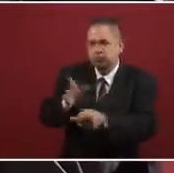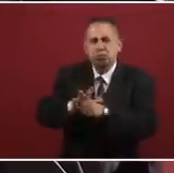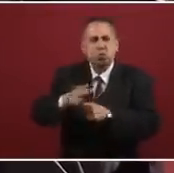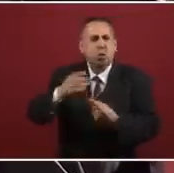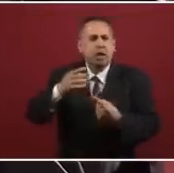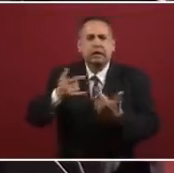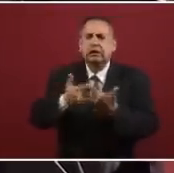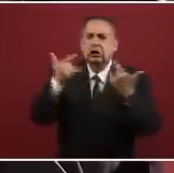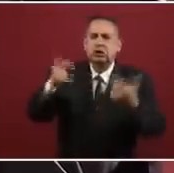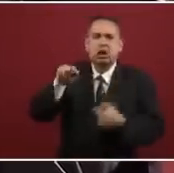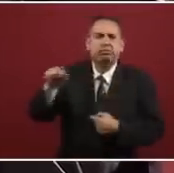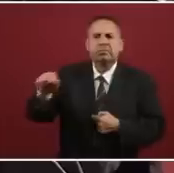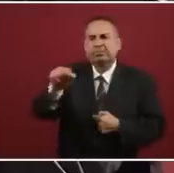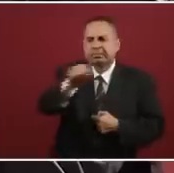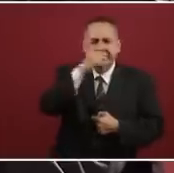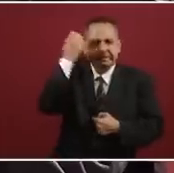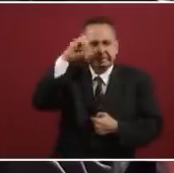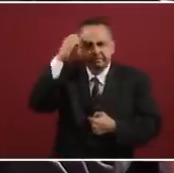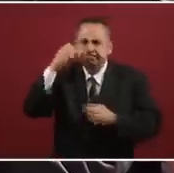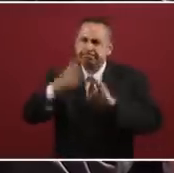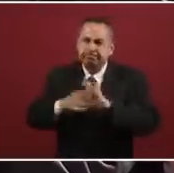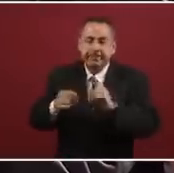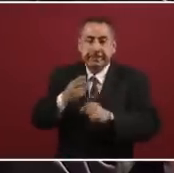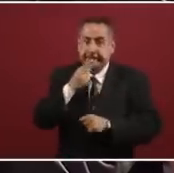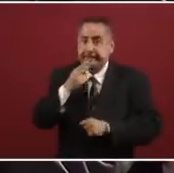existen, que son de mucha utilidad.